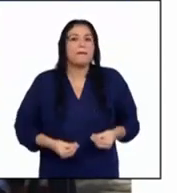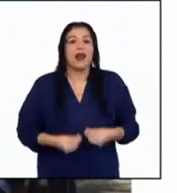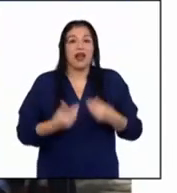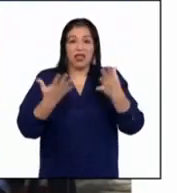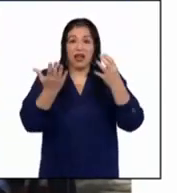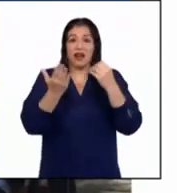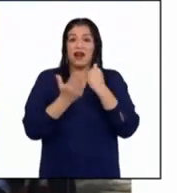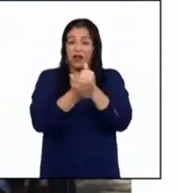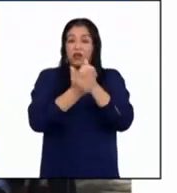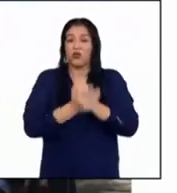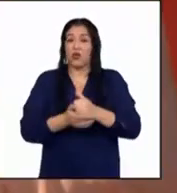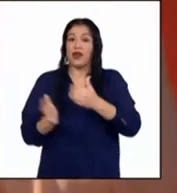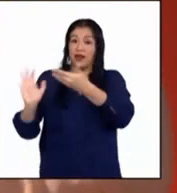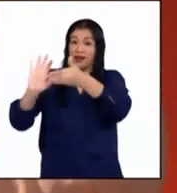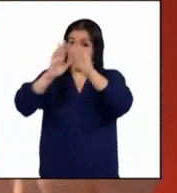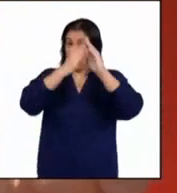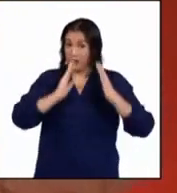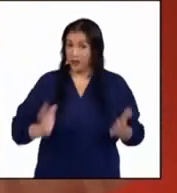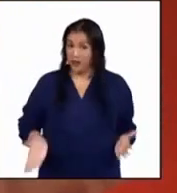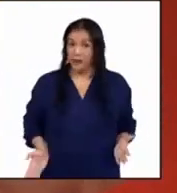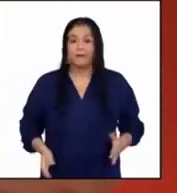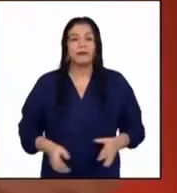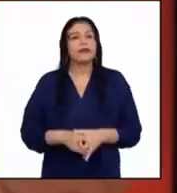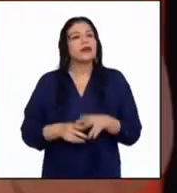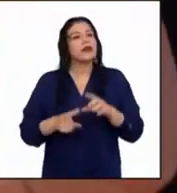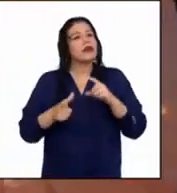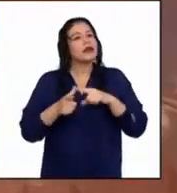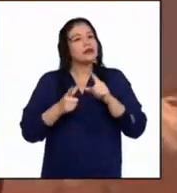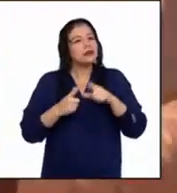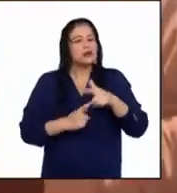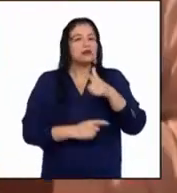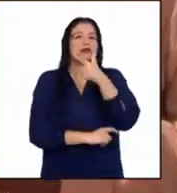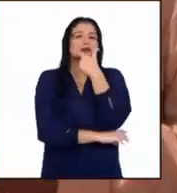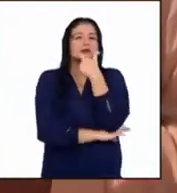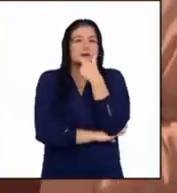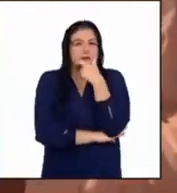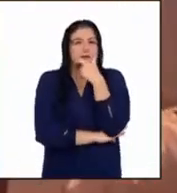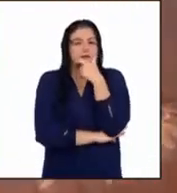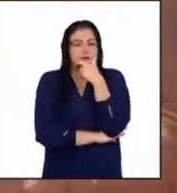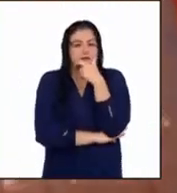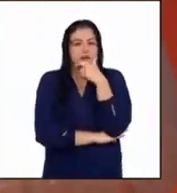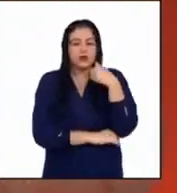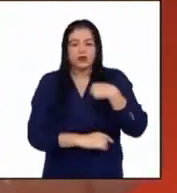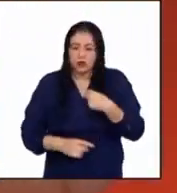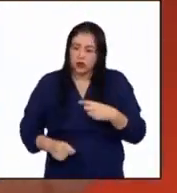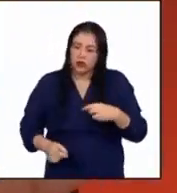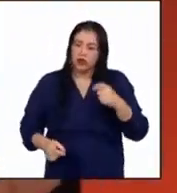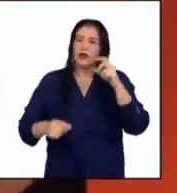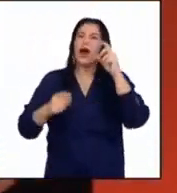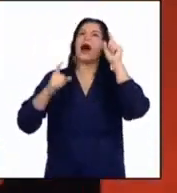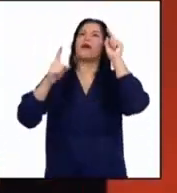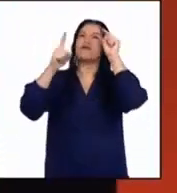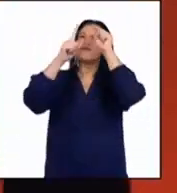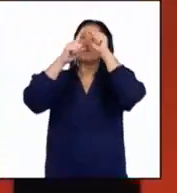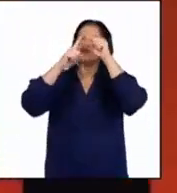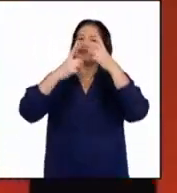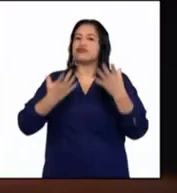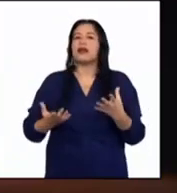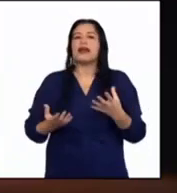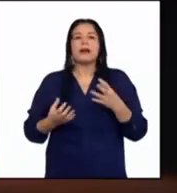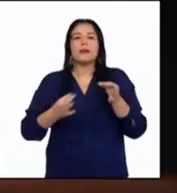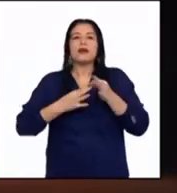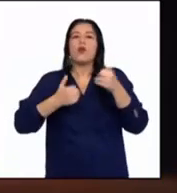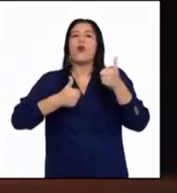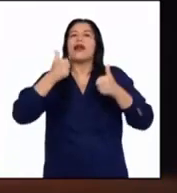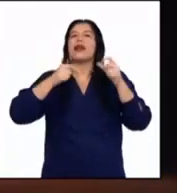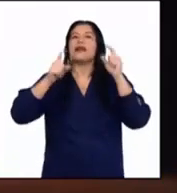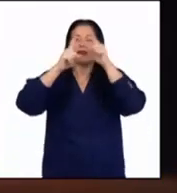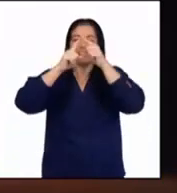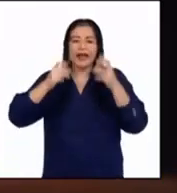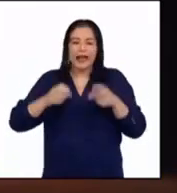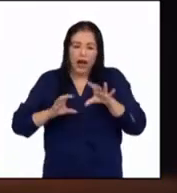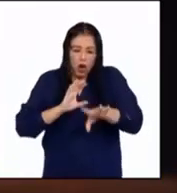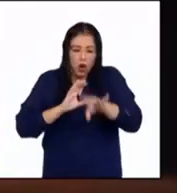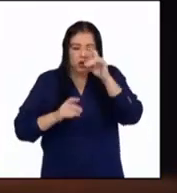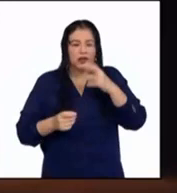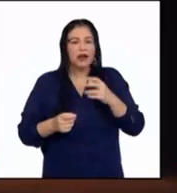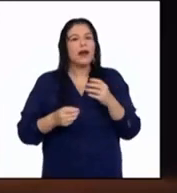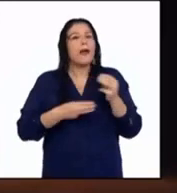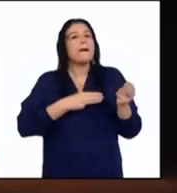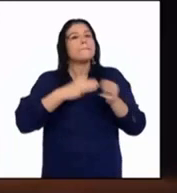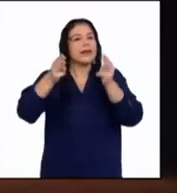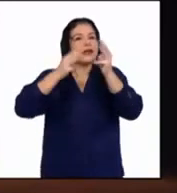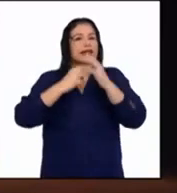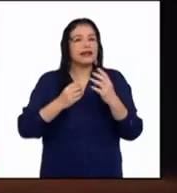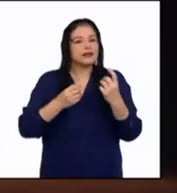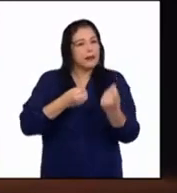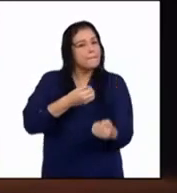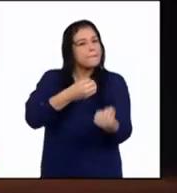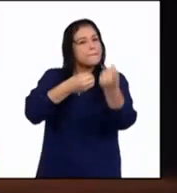comunidad. Y entonces, a partir de ese momento, nosotros definimos que nuestro reto iba a estar en encontrar formas de involucrar a los